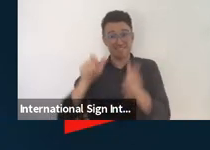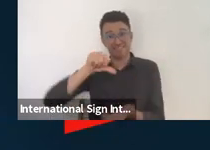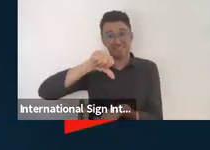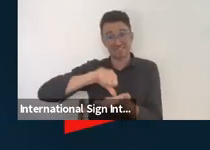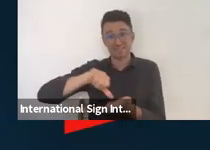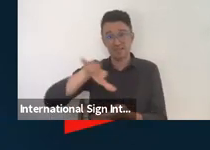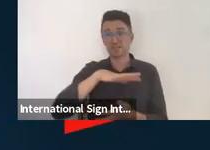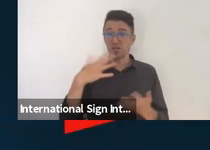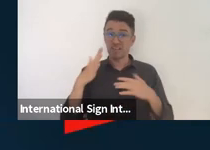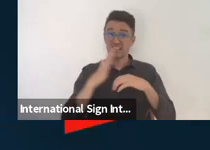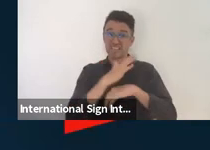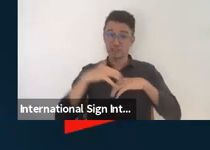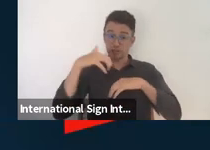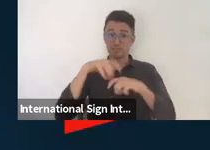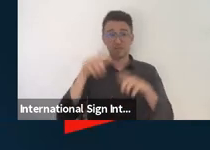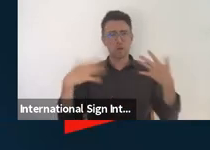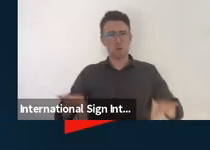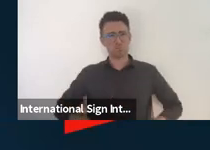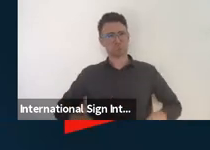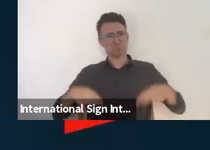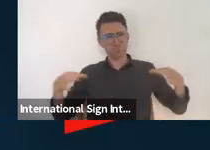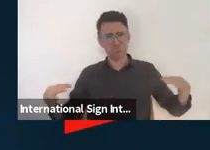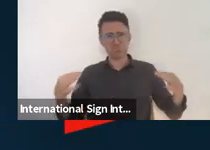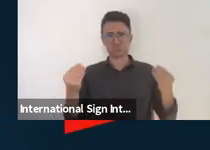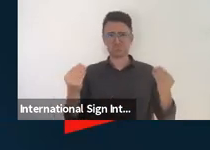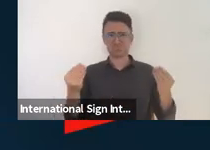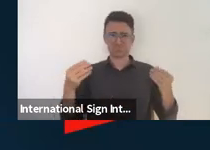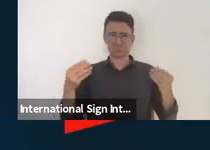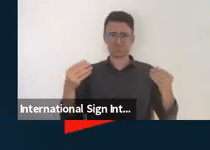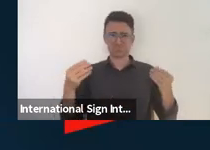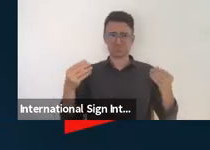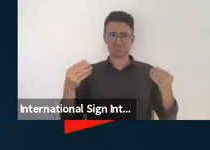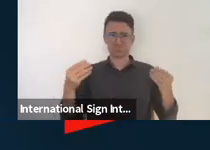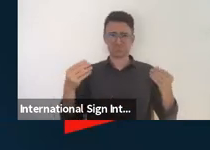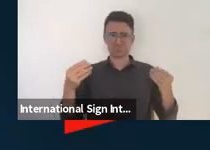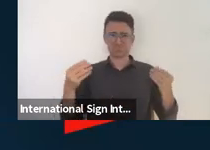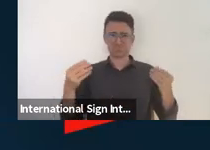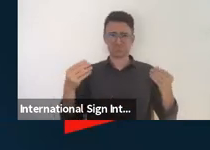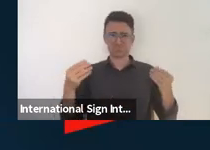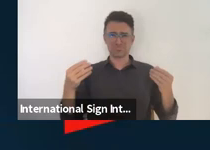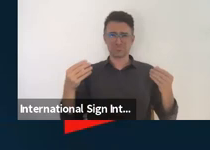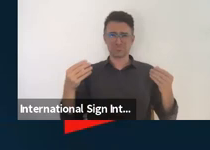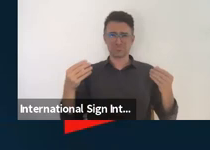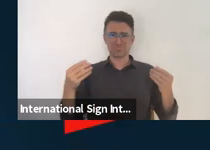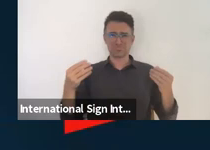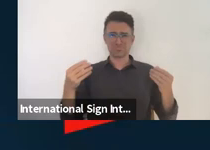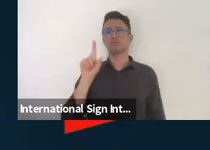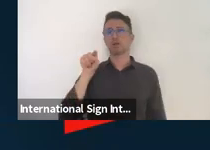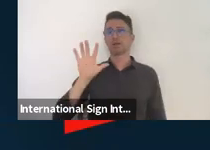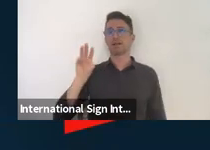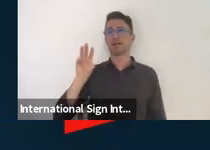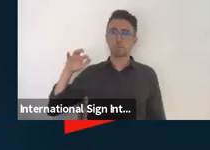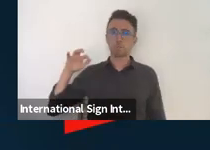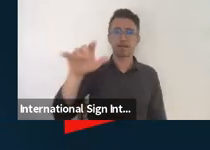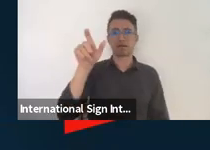inmigrantes. Posteriormente, el 35% de la población de los 7 pueblos indígenas y afroborivianos somos jóvenes de